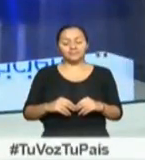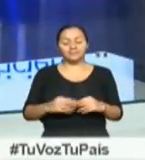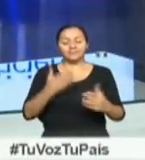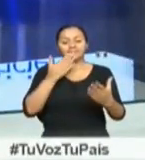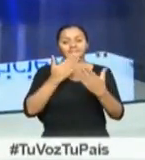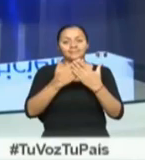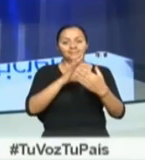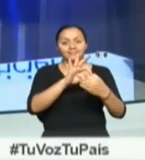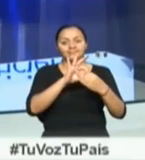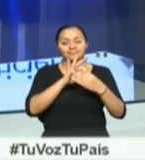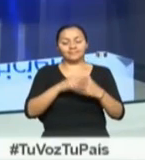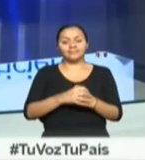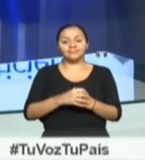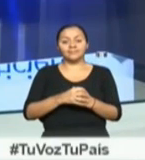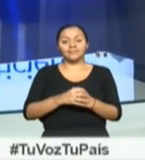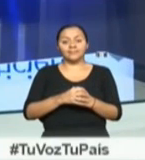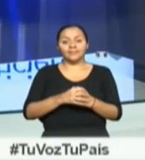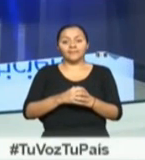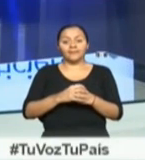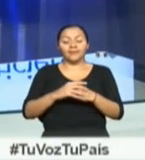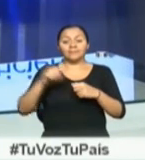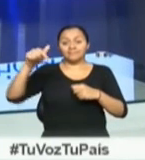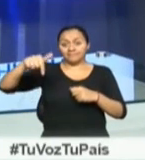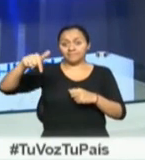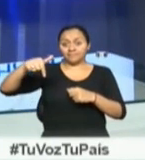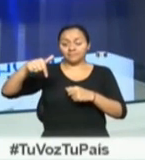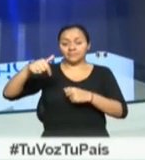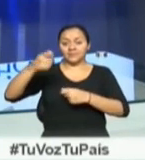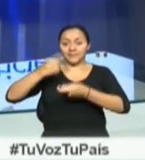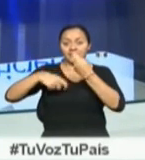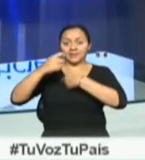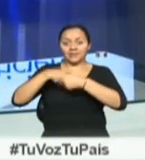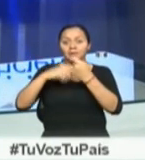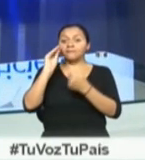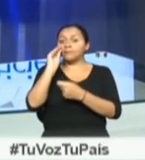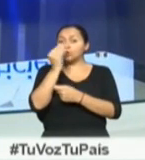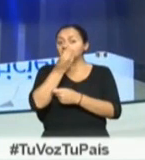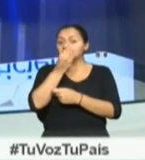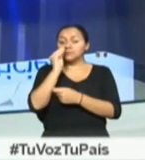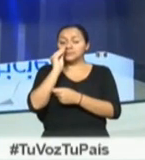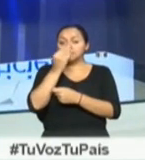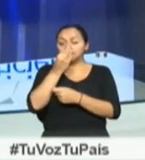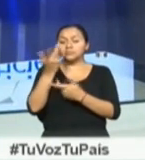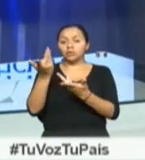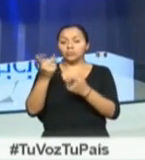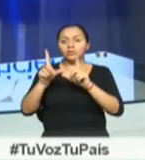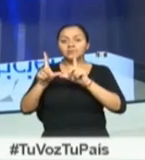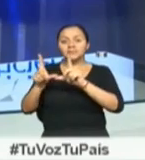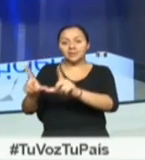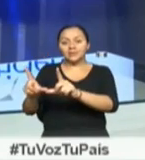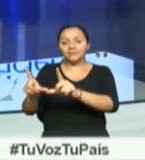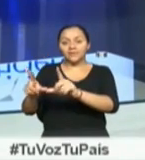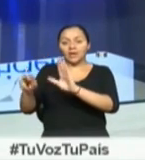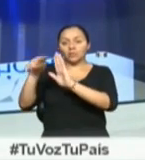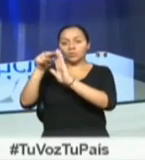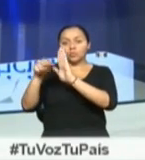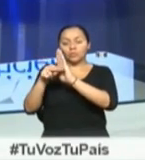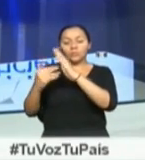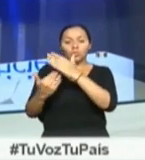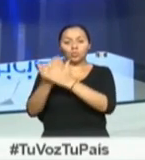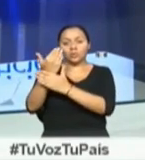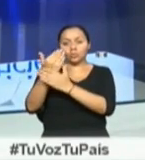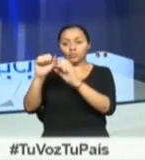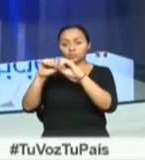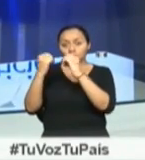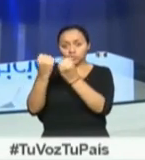Gracias, Luis. El sector florícola busca una nueva certificación con la cual se promoverá el cumplimiento de normas sociales y ambientales